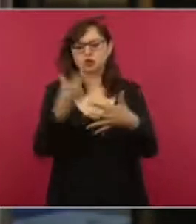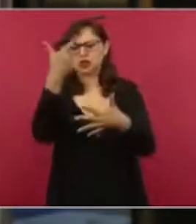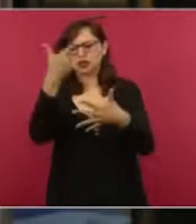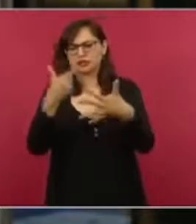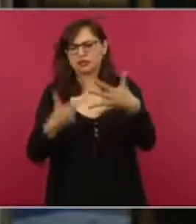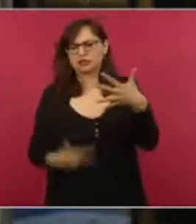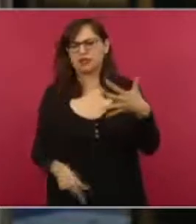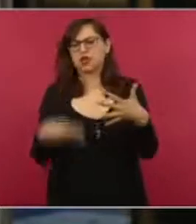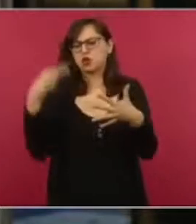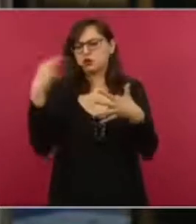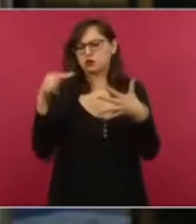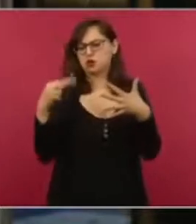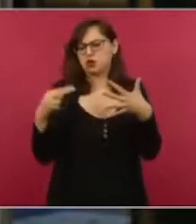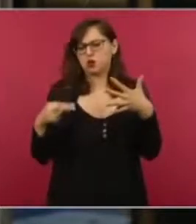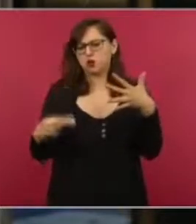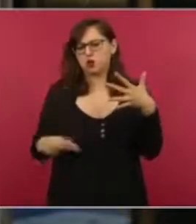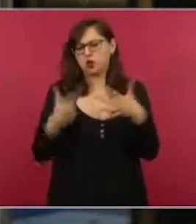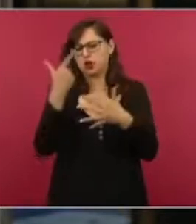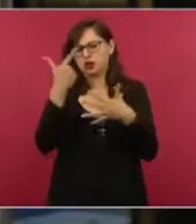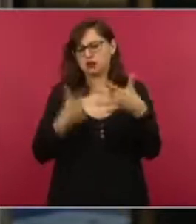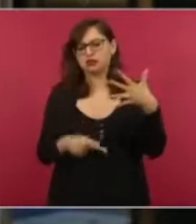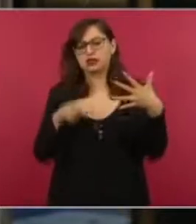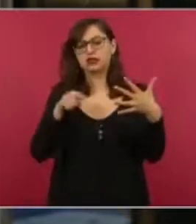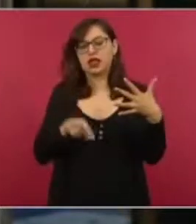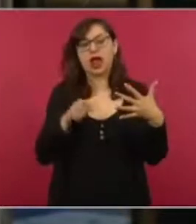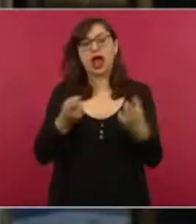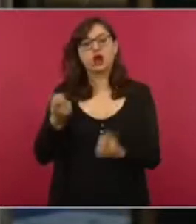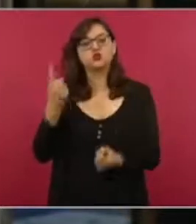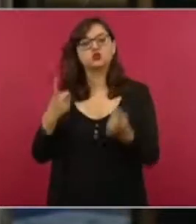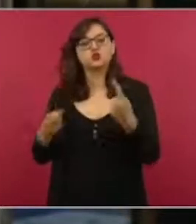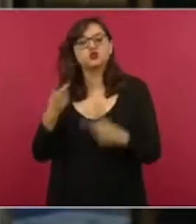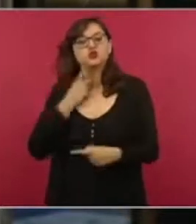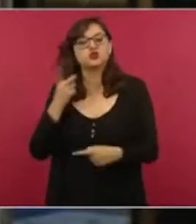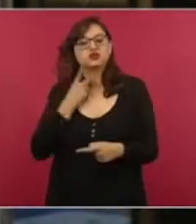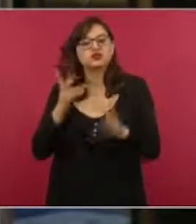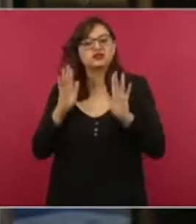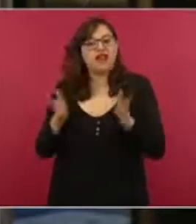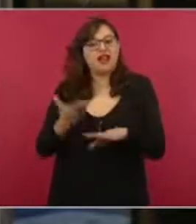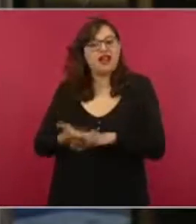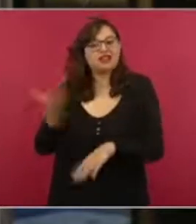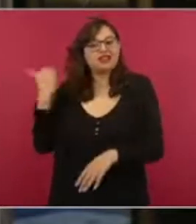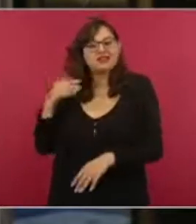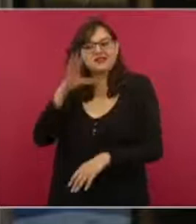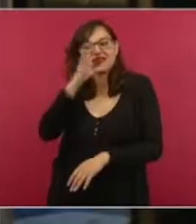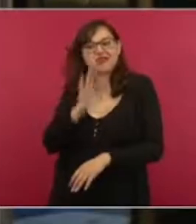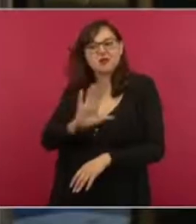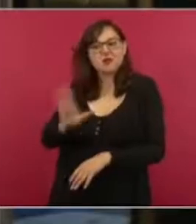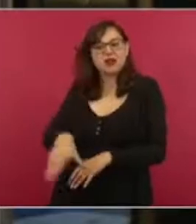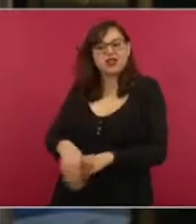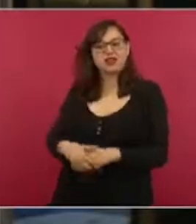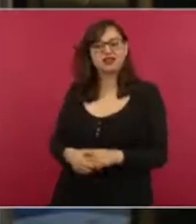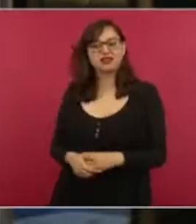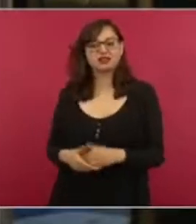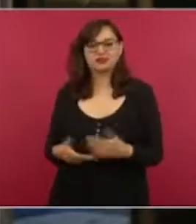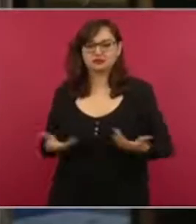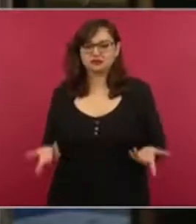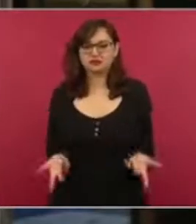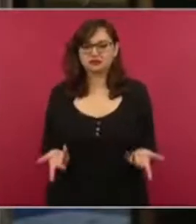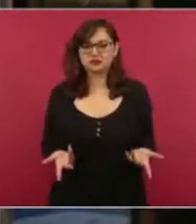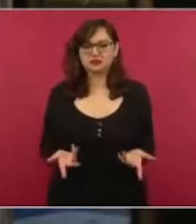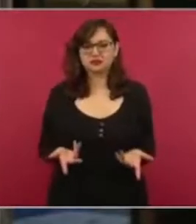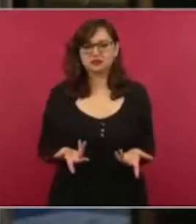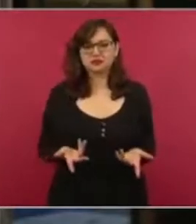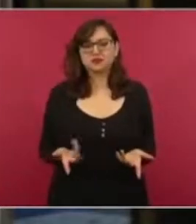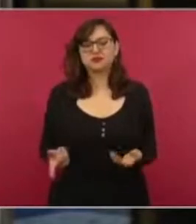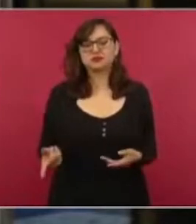trata de suspender estas visas, hay legisladores que ya fallecieron y que además es un legislador que está en una época de